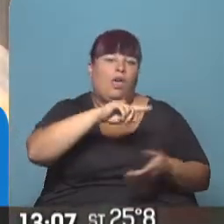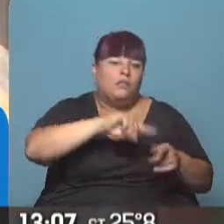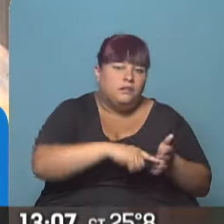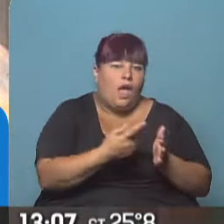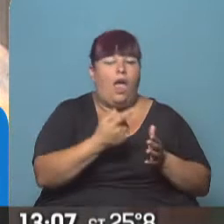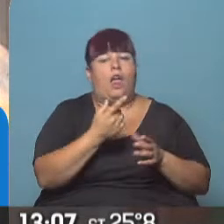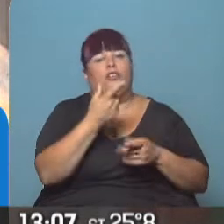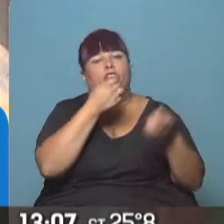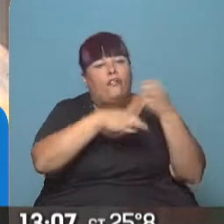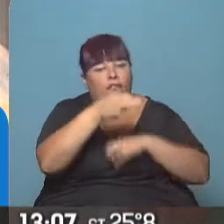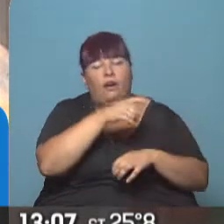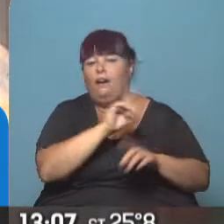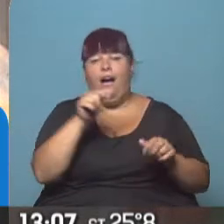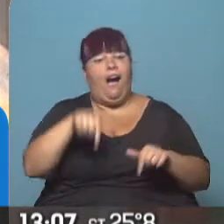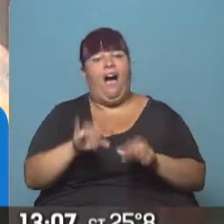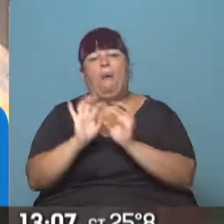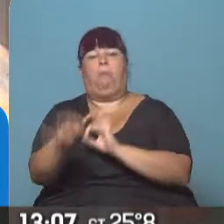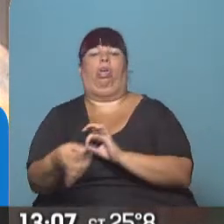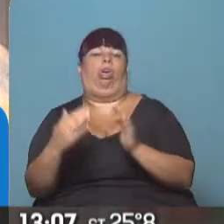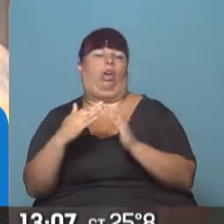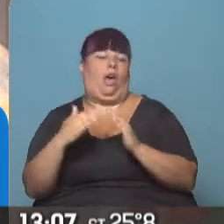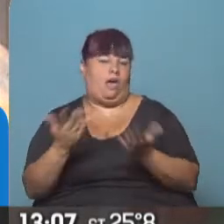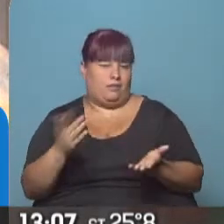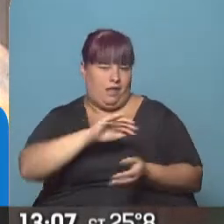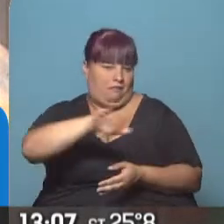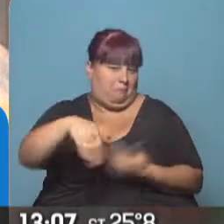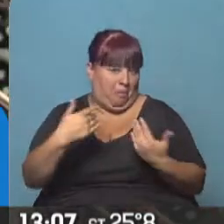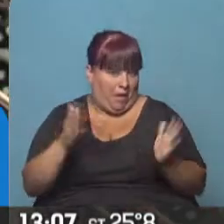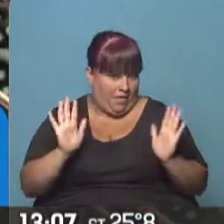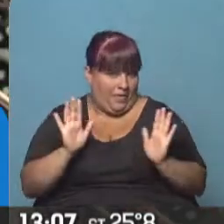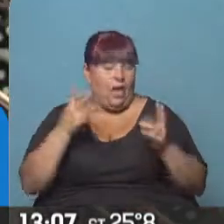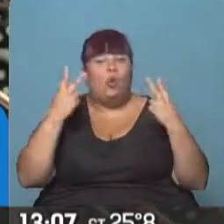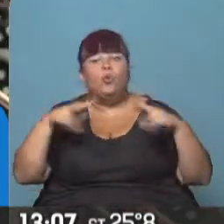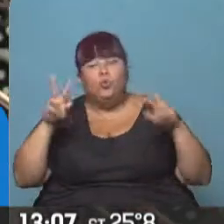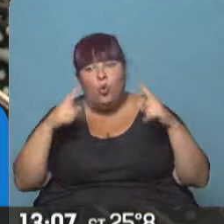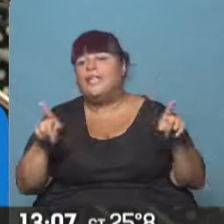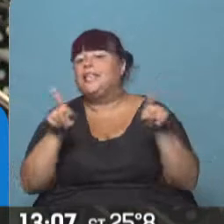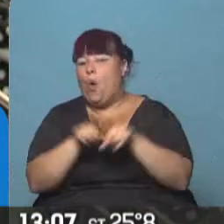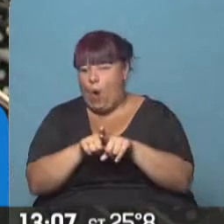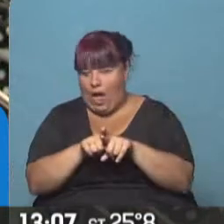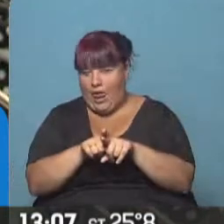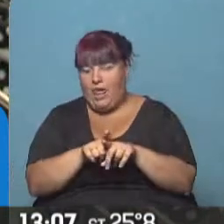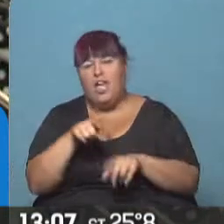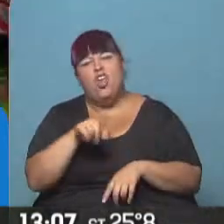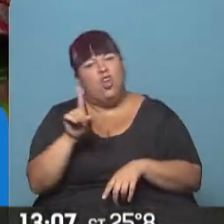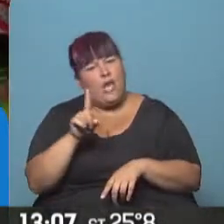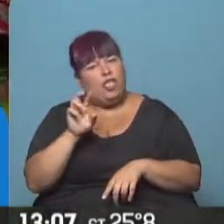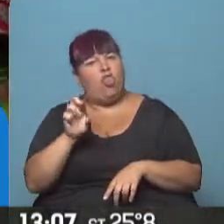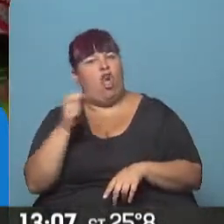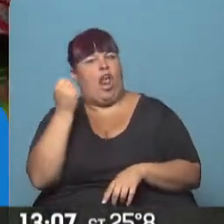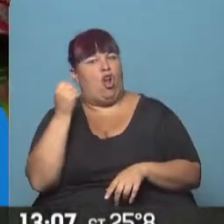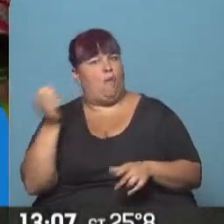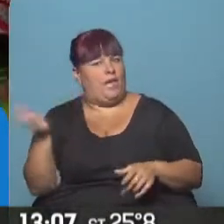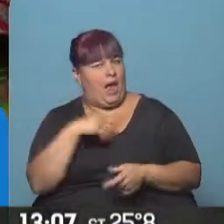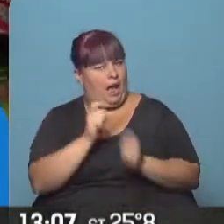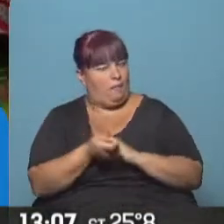un arbolito a hacer la operación y ahora quizás lo va a poder hacer a la vuelta de casa. Para el turista, lo mismo. ¿Esto no es dolarizar la economía de